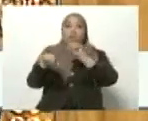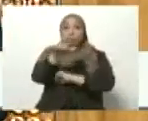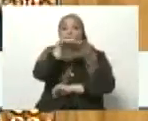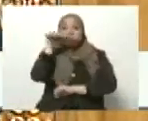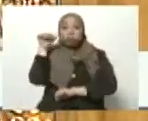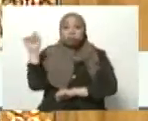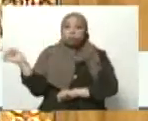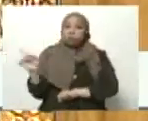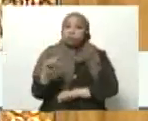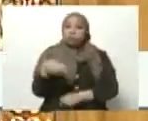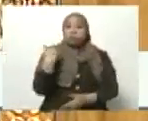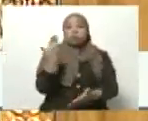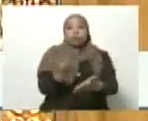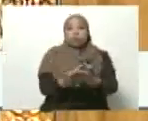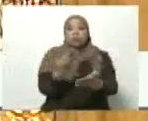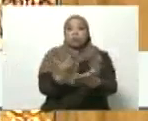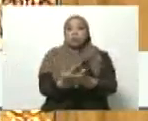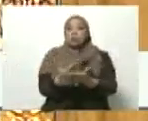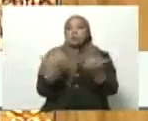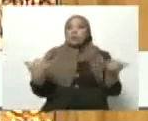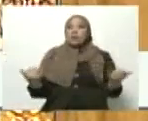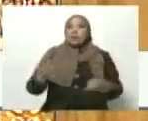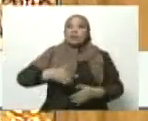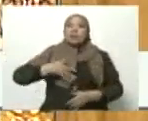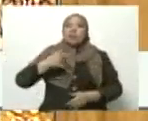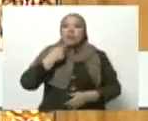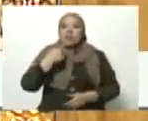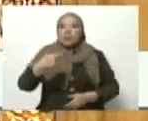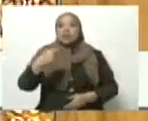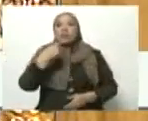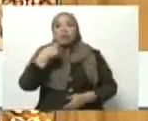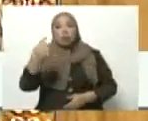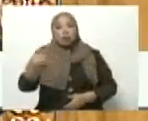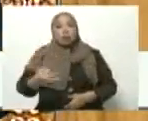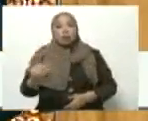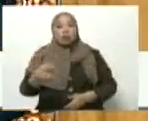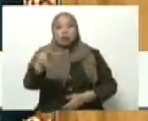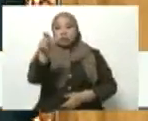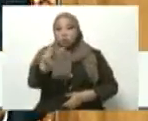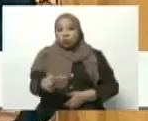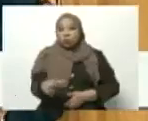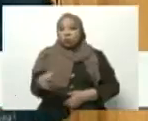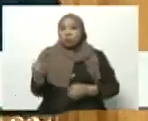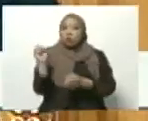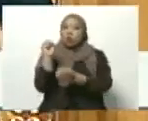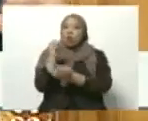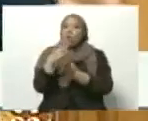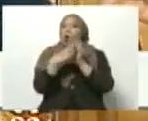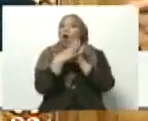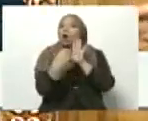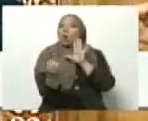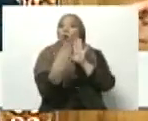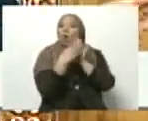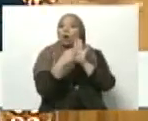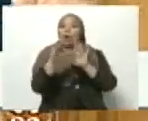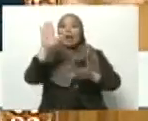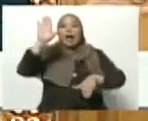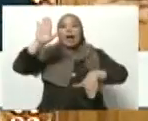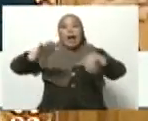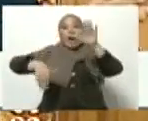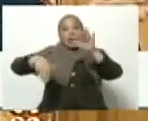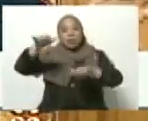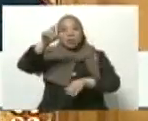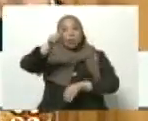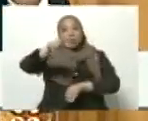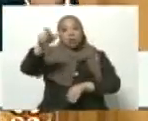estás de testigo, sí lo voy a poner porque ya tengo a alguien que corrobora. Y él dice, yo le mandé estas copias de este libro a 15 ministros o